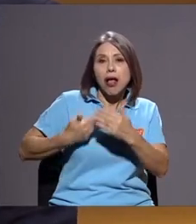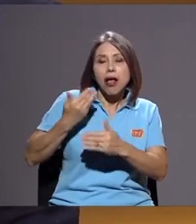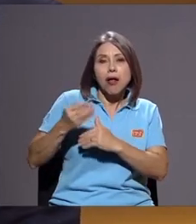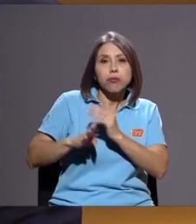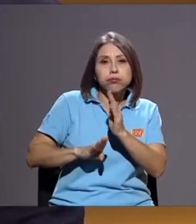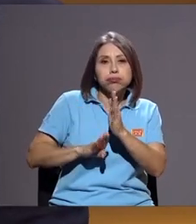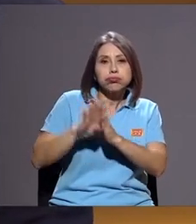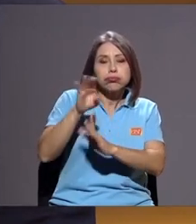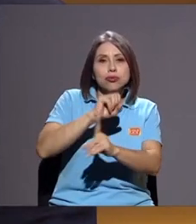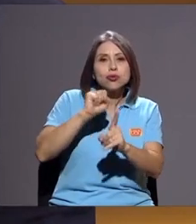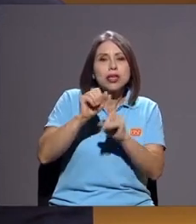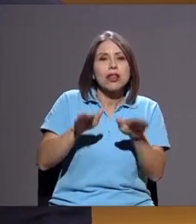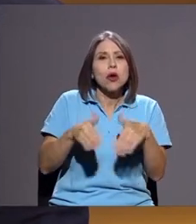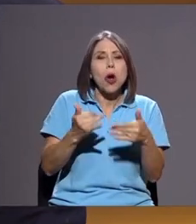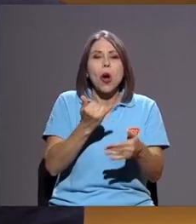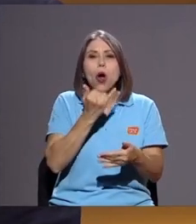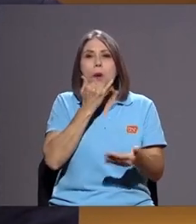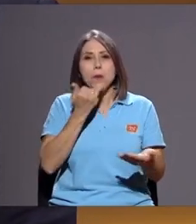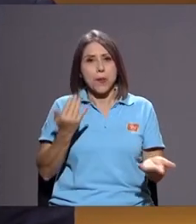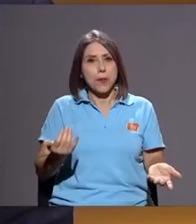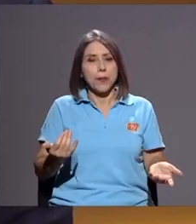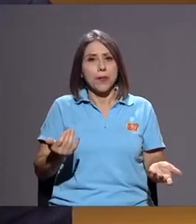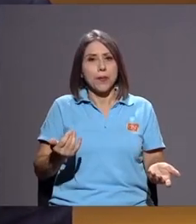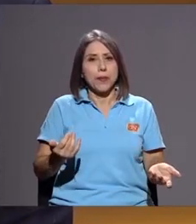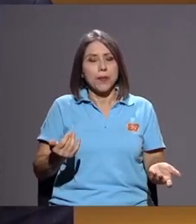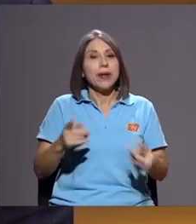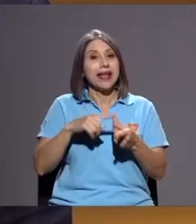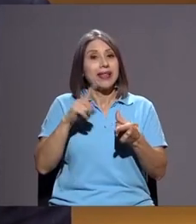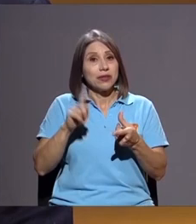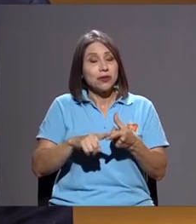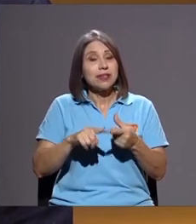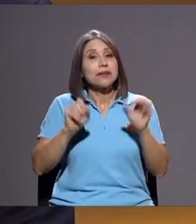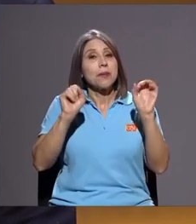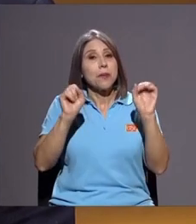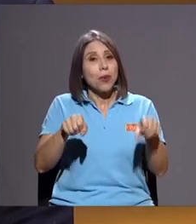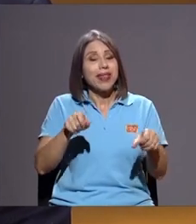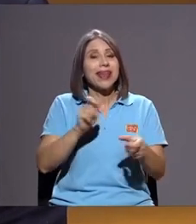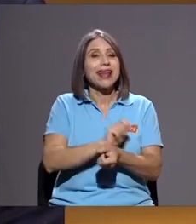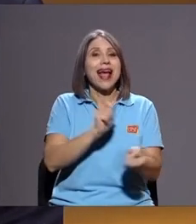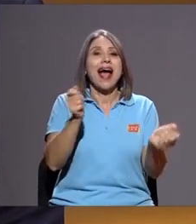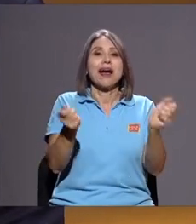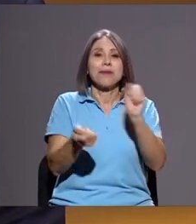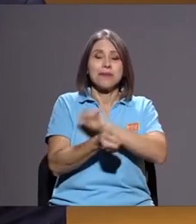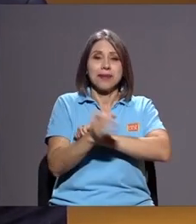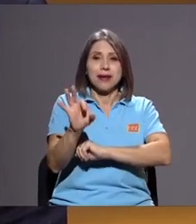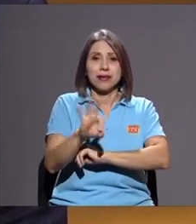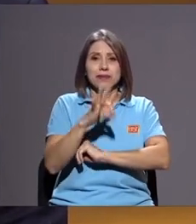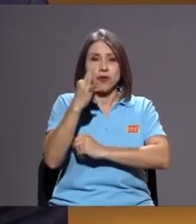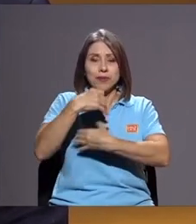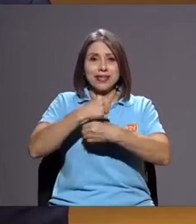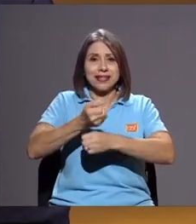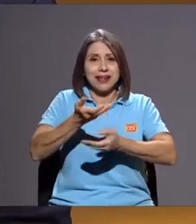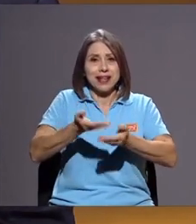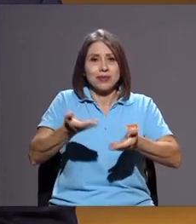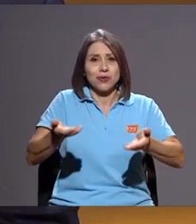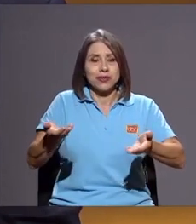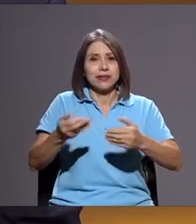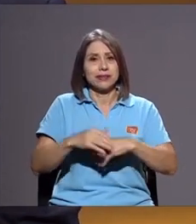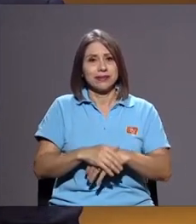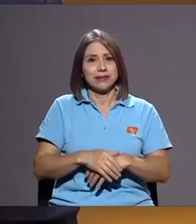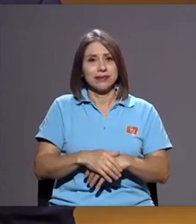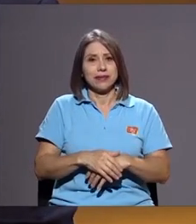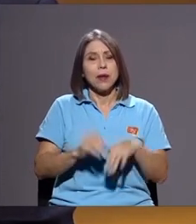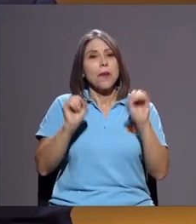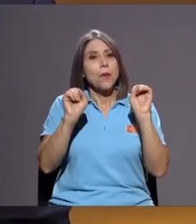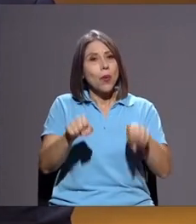y entonces el poder cambiar formas de hacer las cosas el poder tener